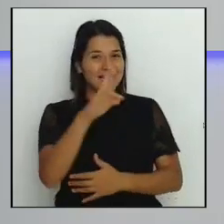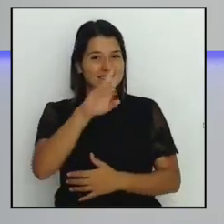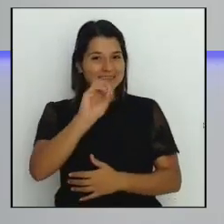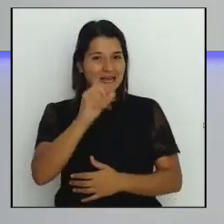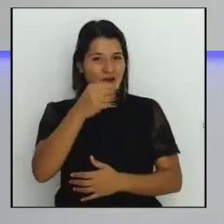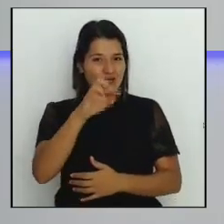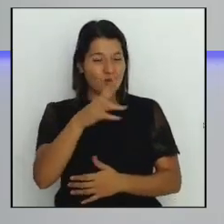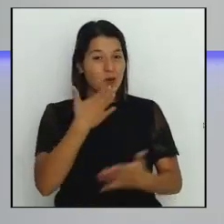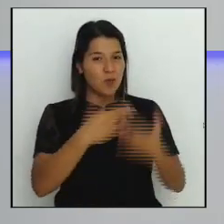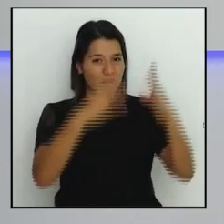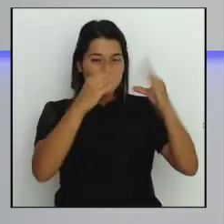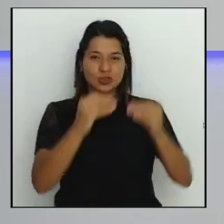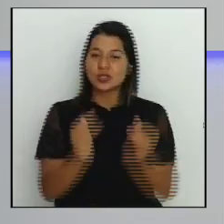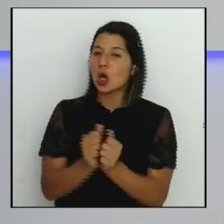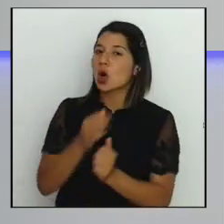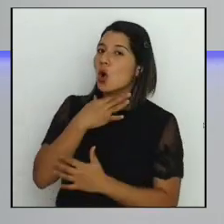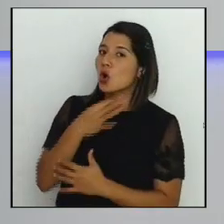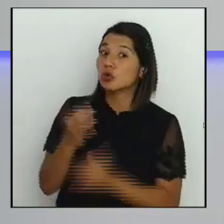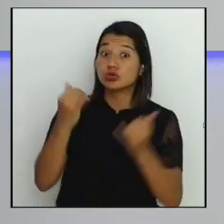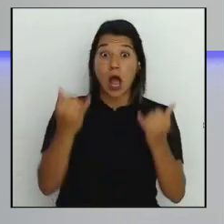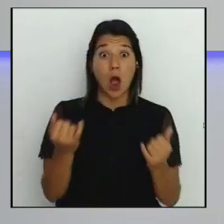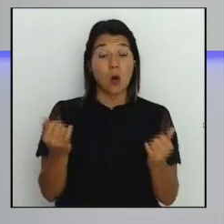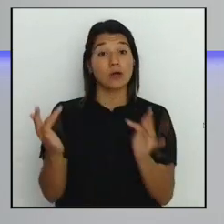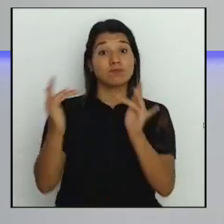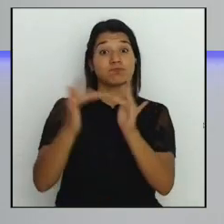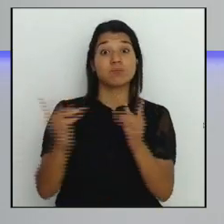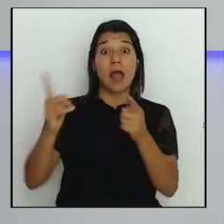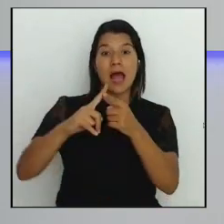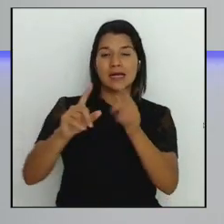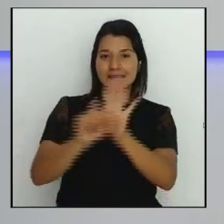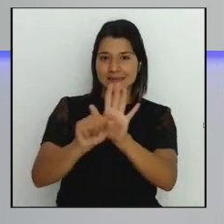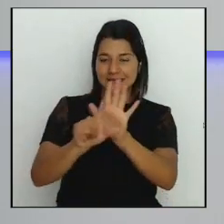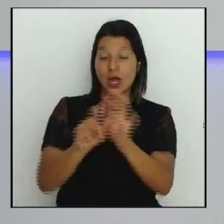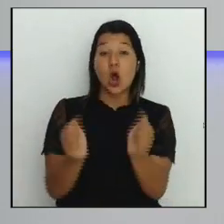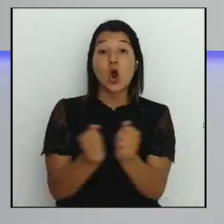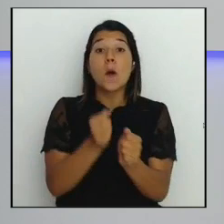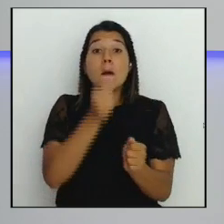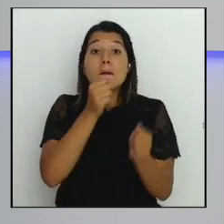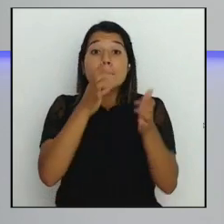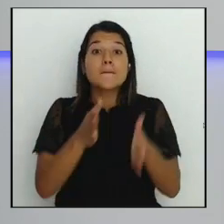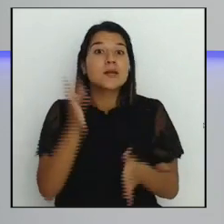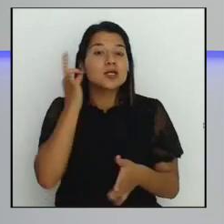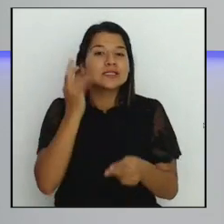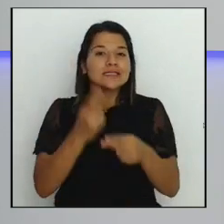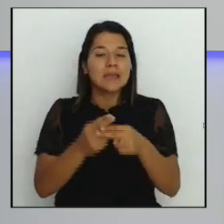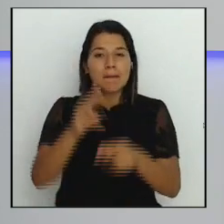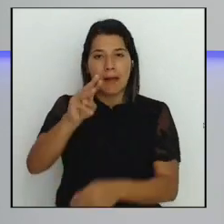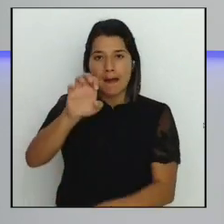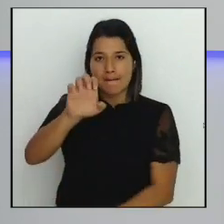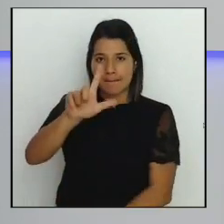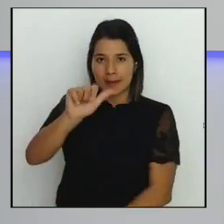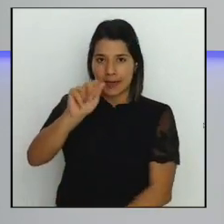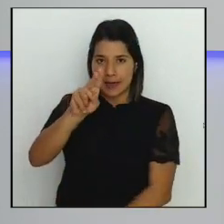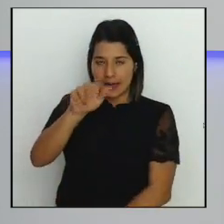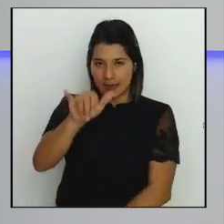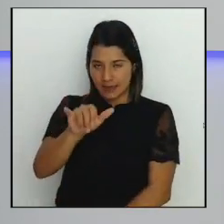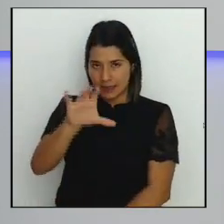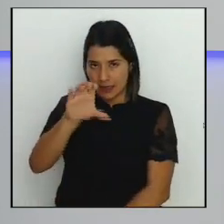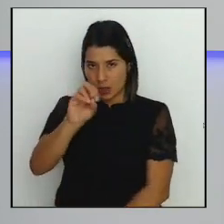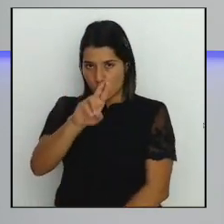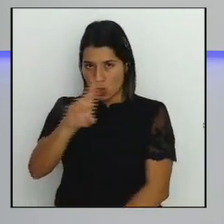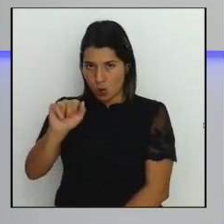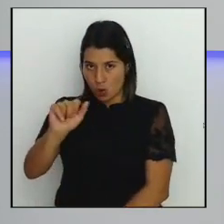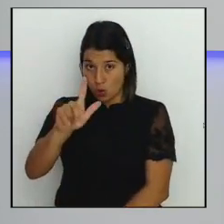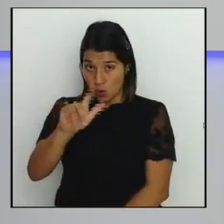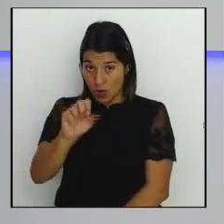Y ahora nos vamos hasta la Asamblea Legislativa con nuestra compañera Melanie Corrales, porque de aprobarse el presupuesto extraordinario que los